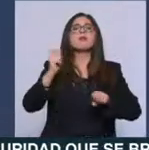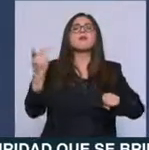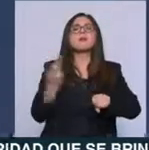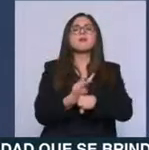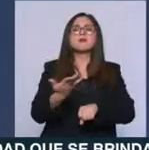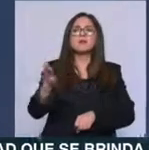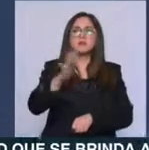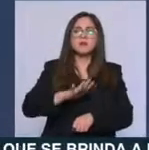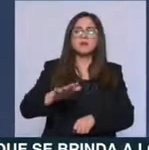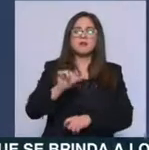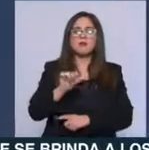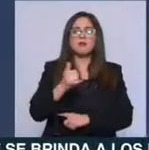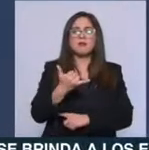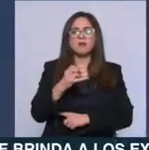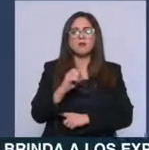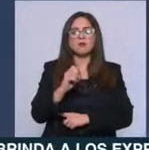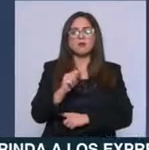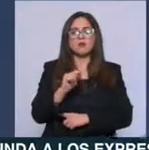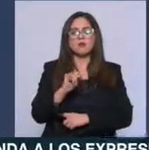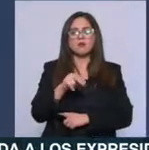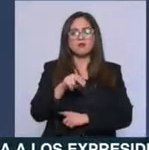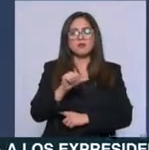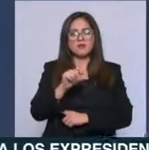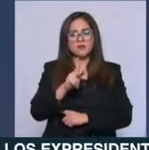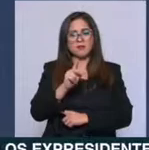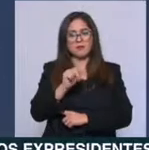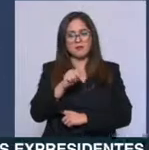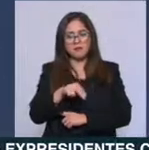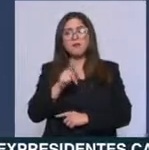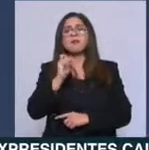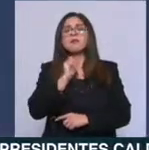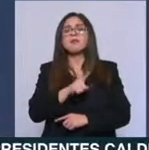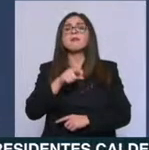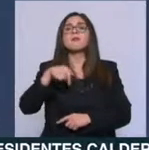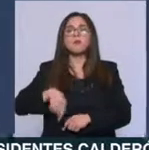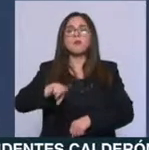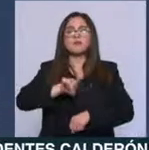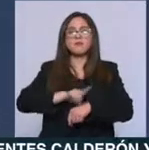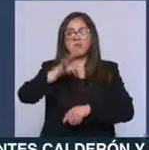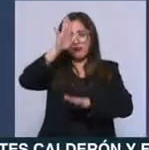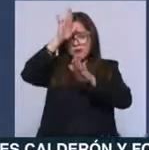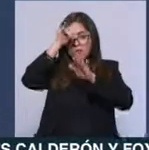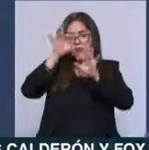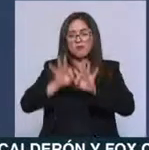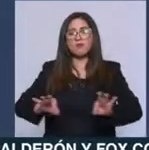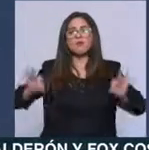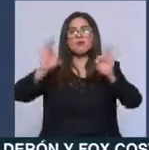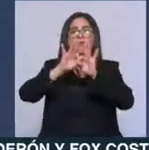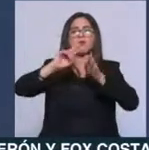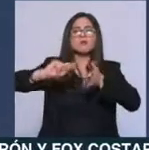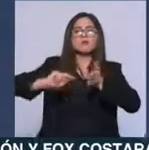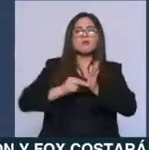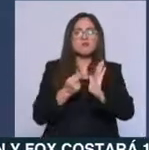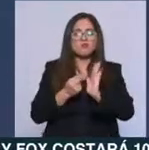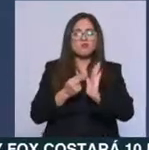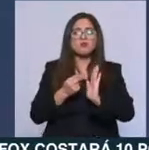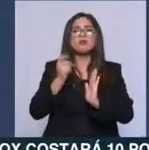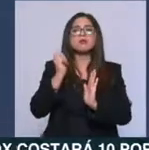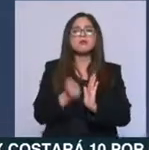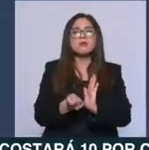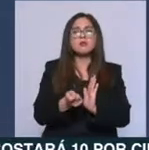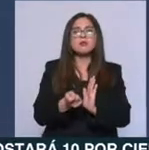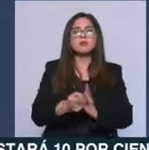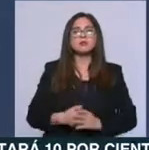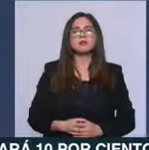en Ayotzinapa. Ahí está, y algo determinante en este convenio que se firma hoy en la mañana, se atenderá de manera